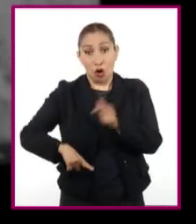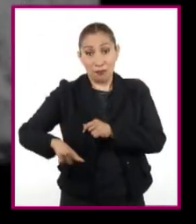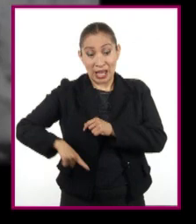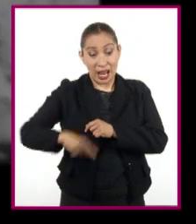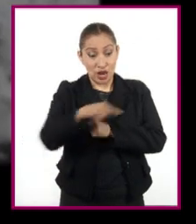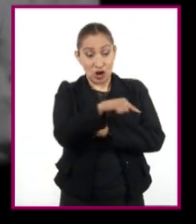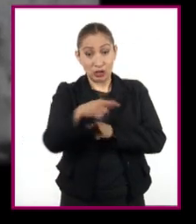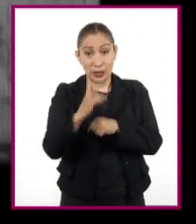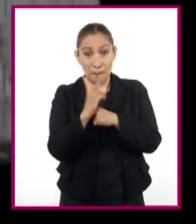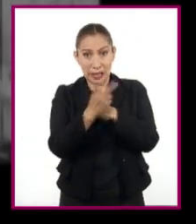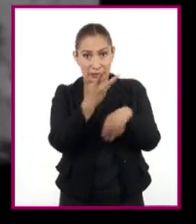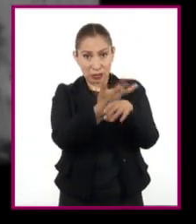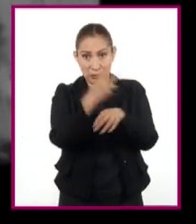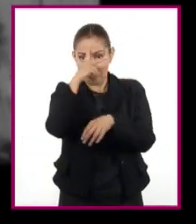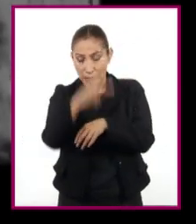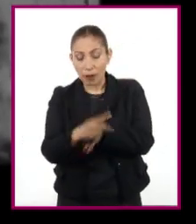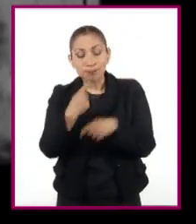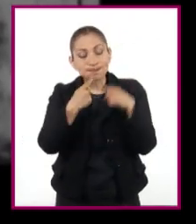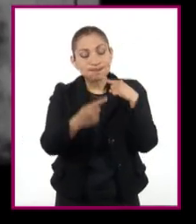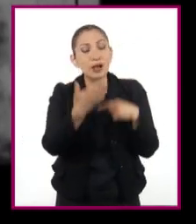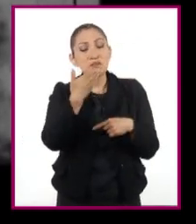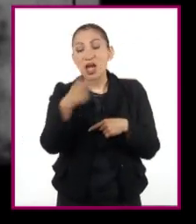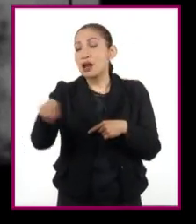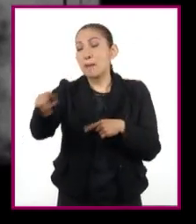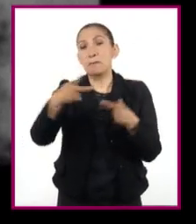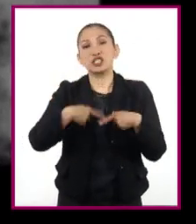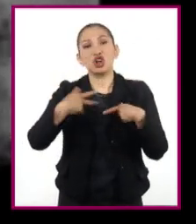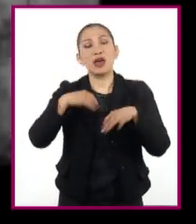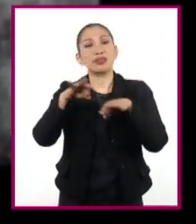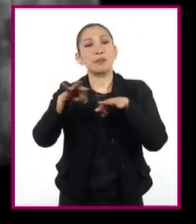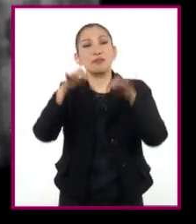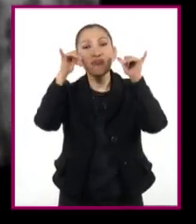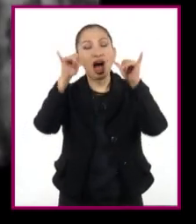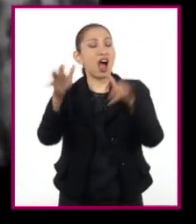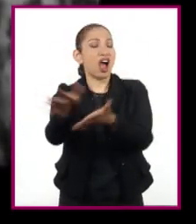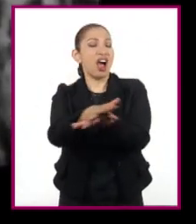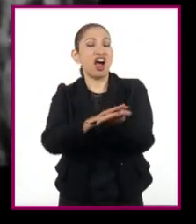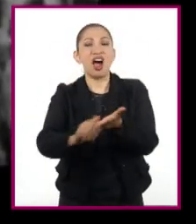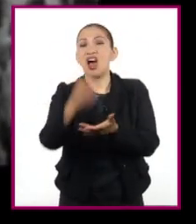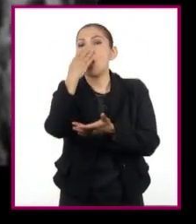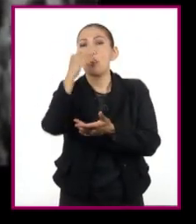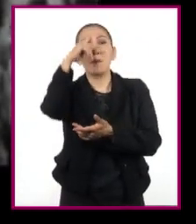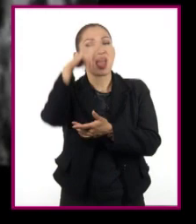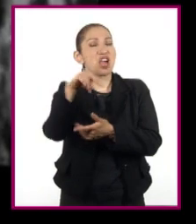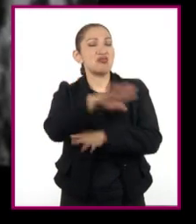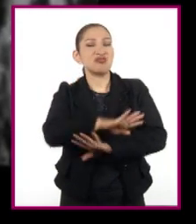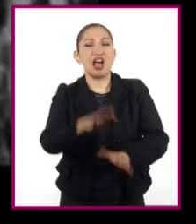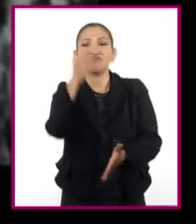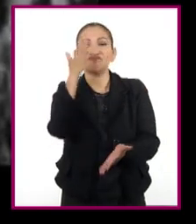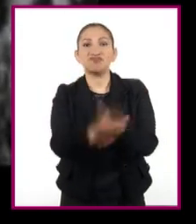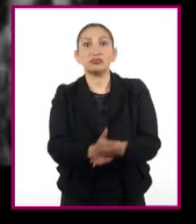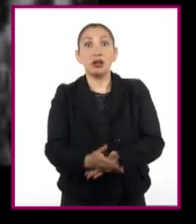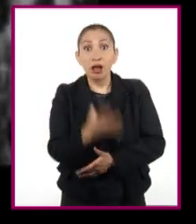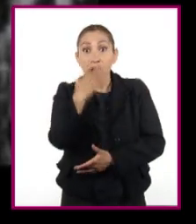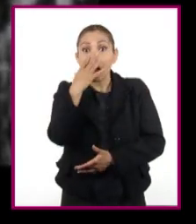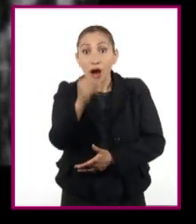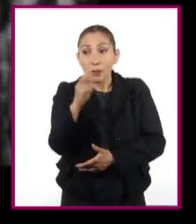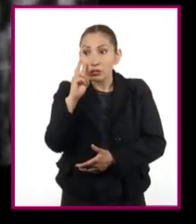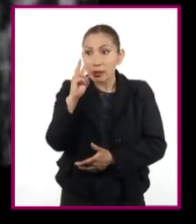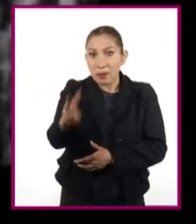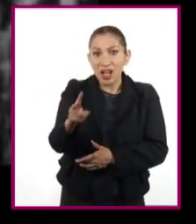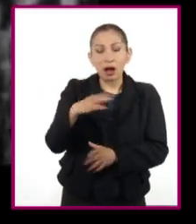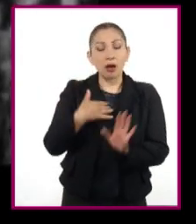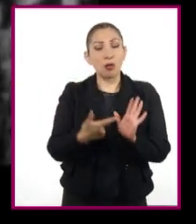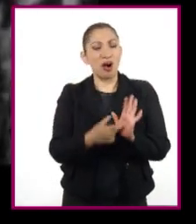ambos países acordaron, por el bien de los ganaderos, el exterminio del lobo mexicano. Los lobos han